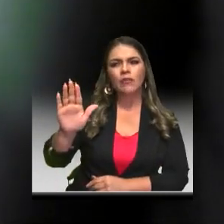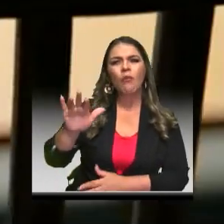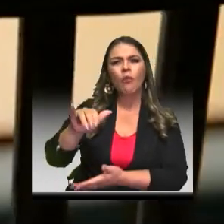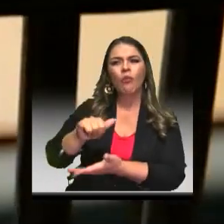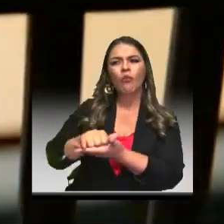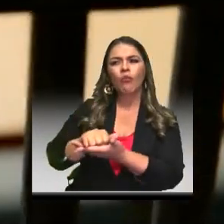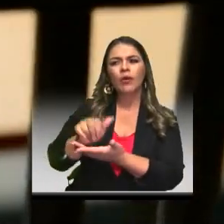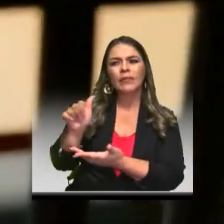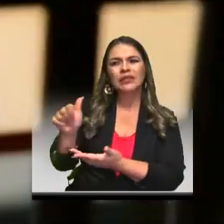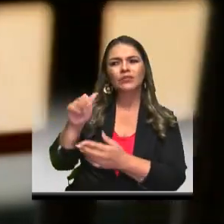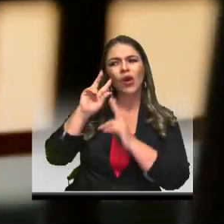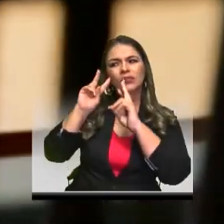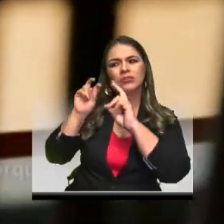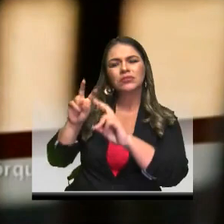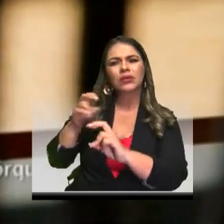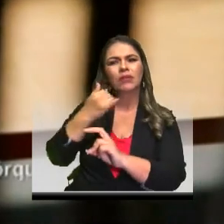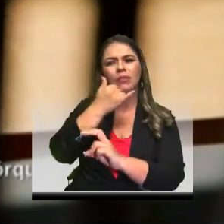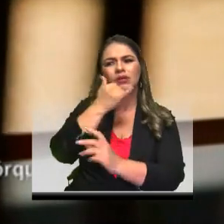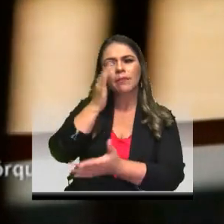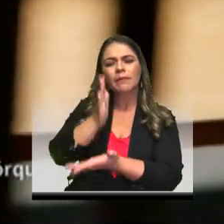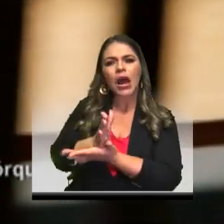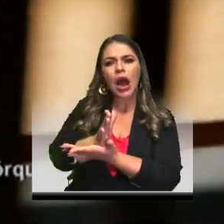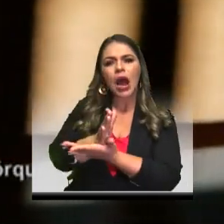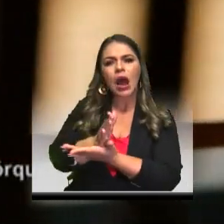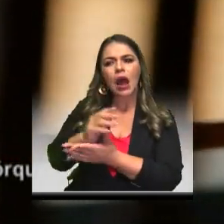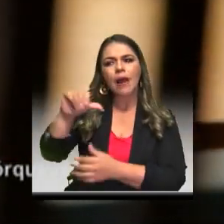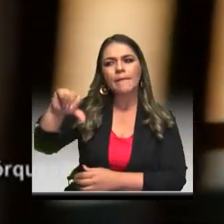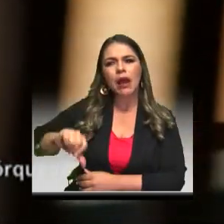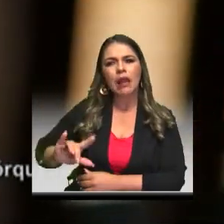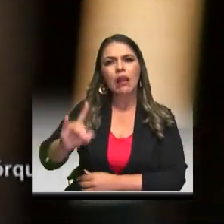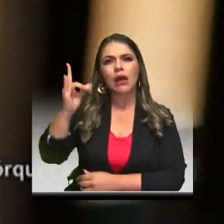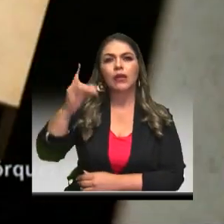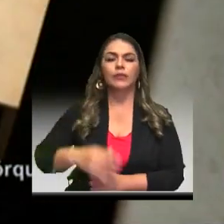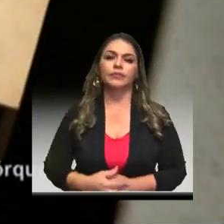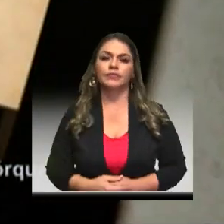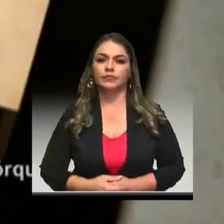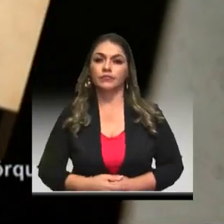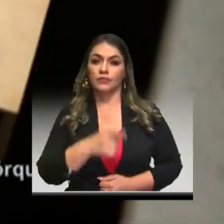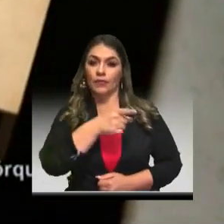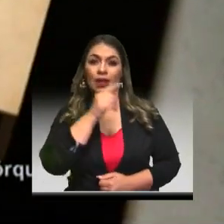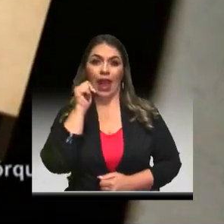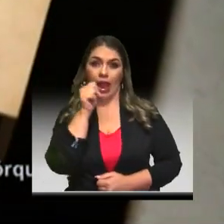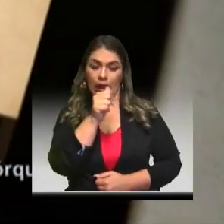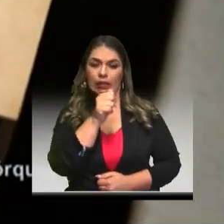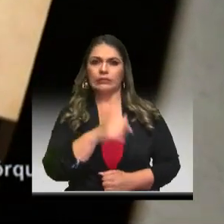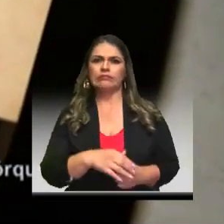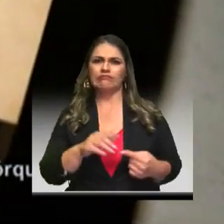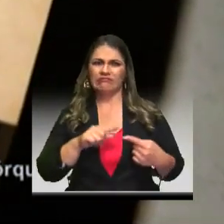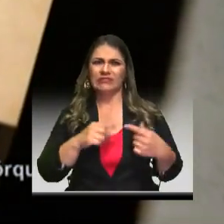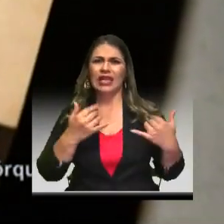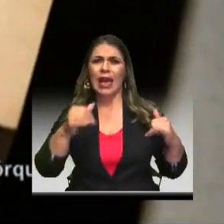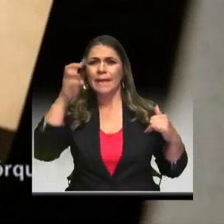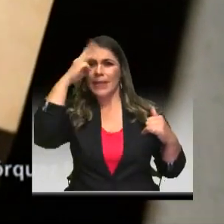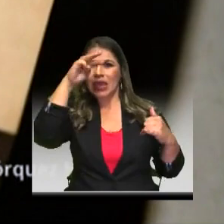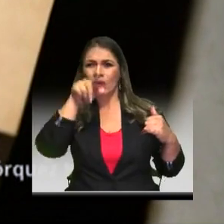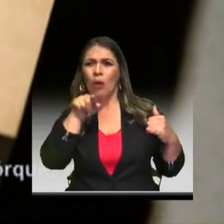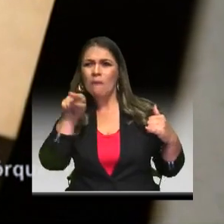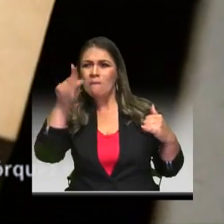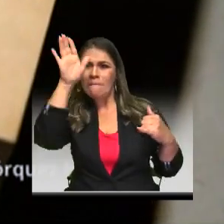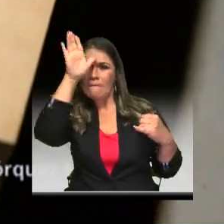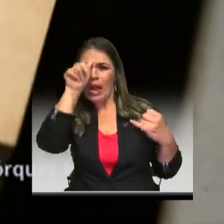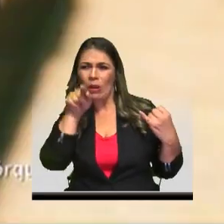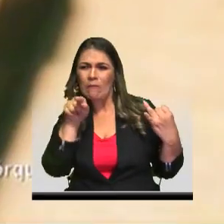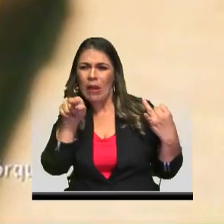delito. Penetrar las mentes asesinas más temidas de México. Hablar con psicópatas, violadores,